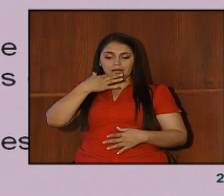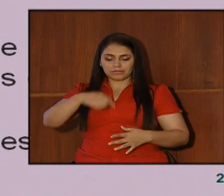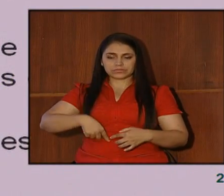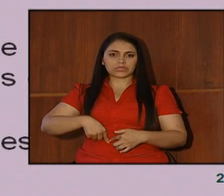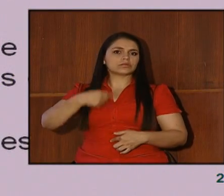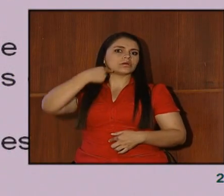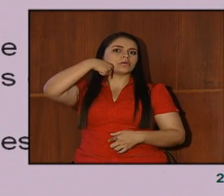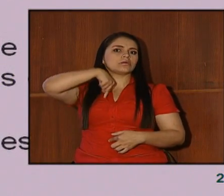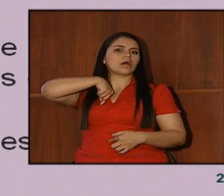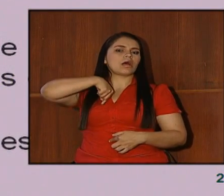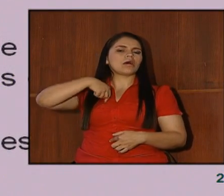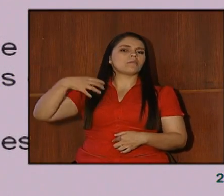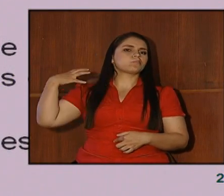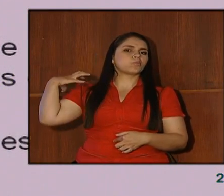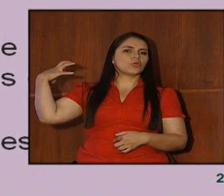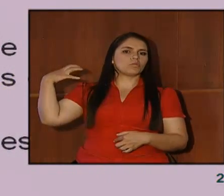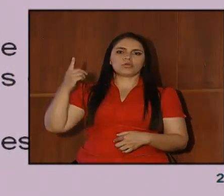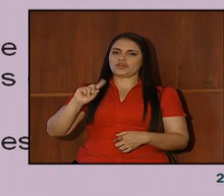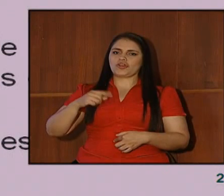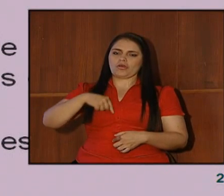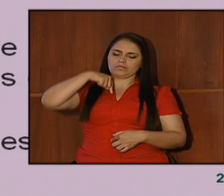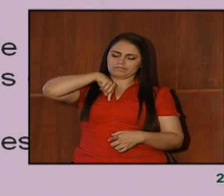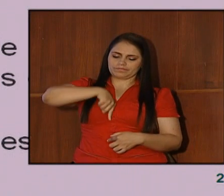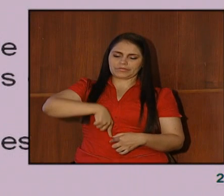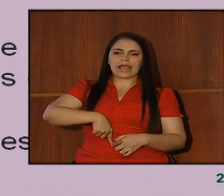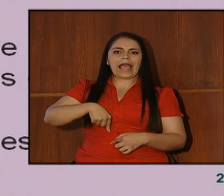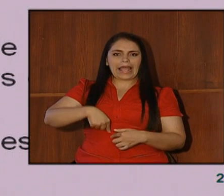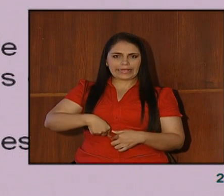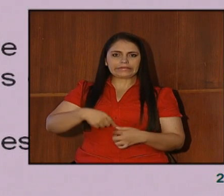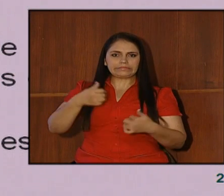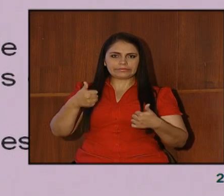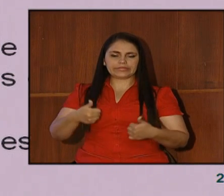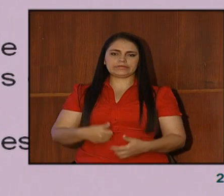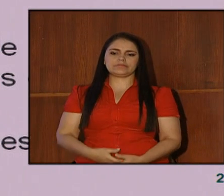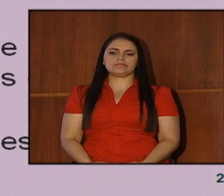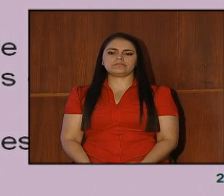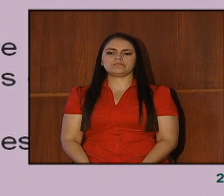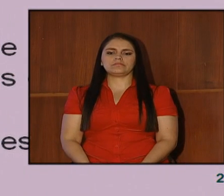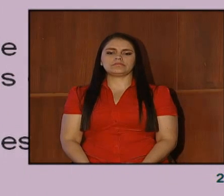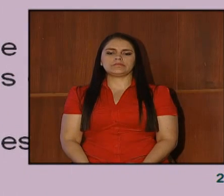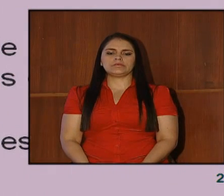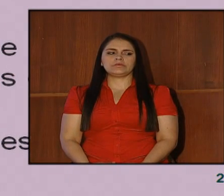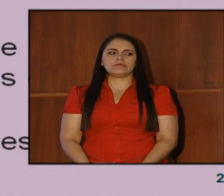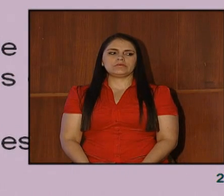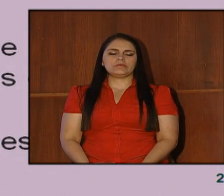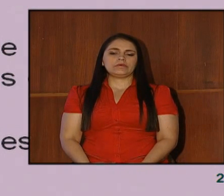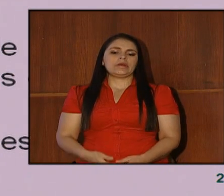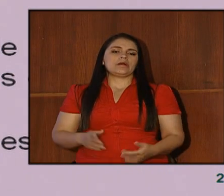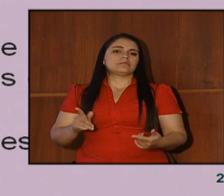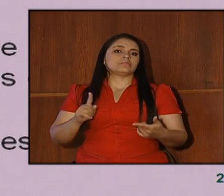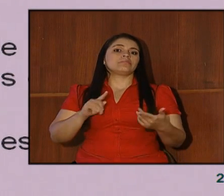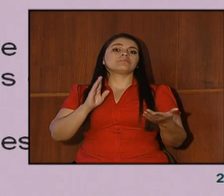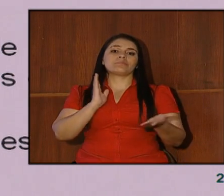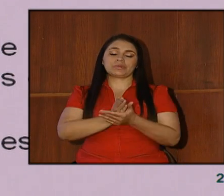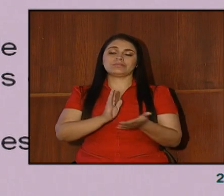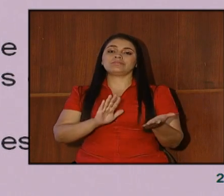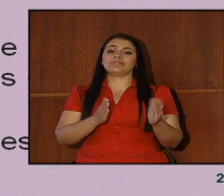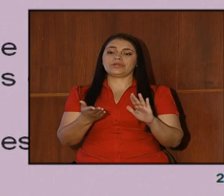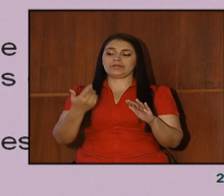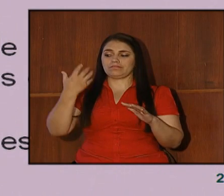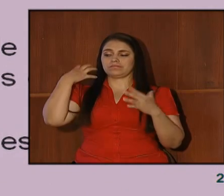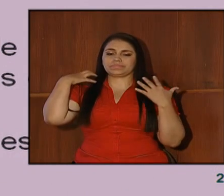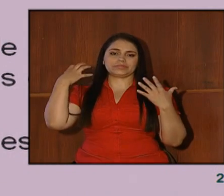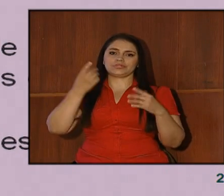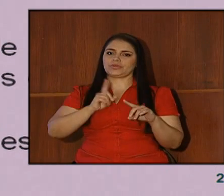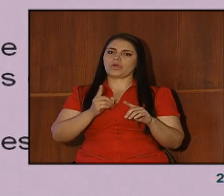le pasa la comida, se le da la comida al pulmón del paciente, ¿cierto? Y el paciente pues puede morir. Entonces ahí